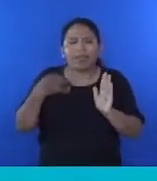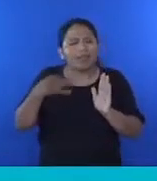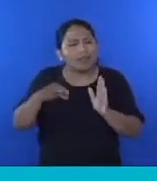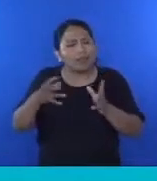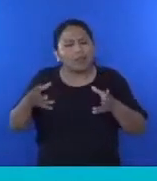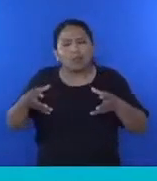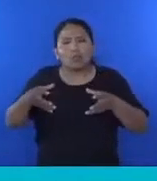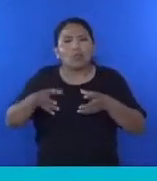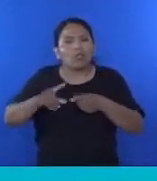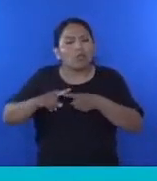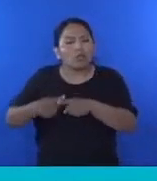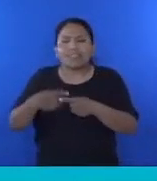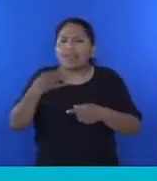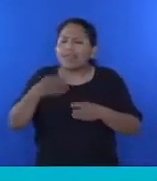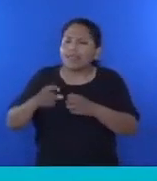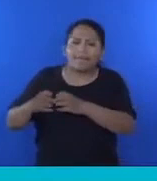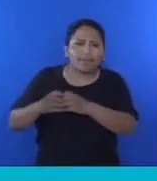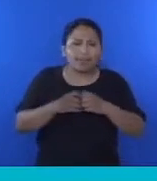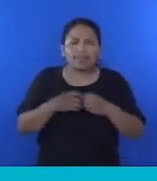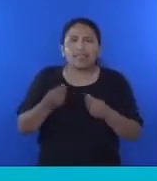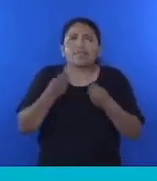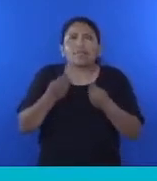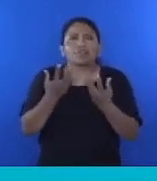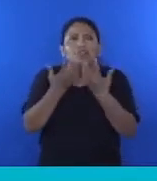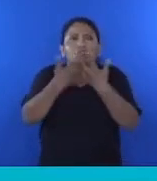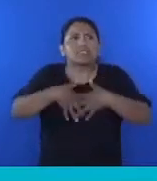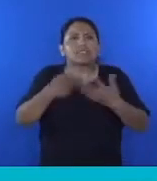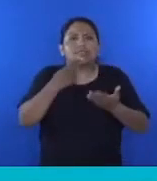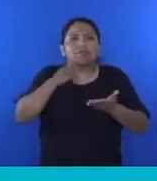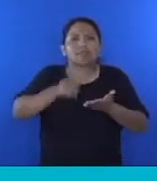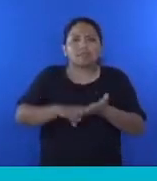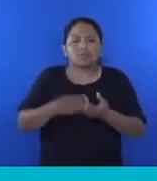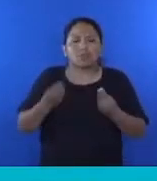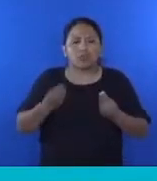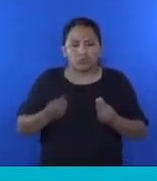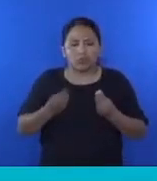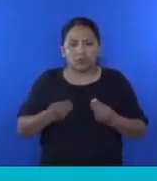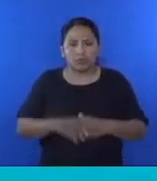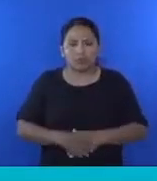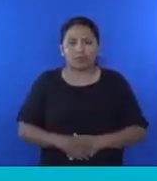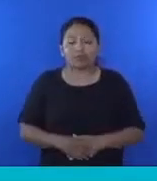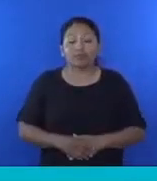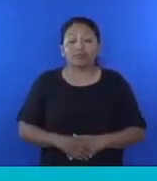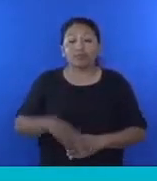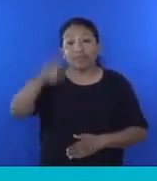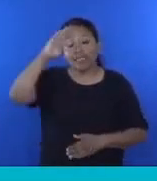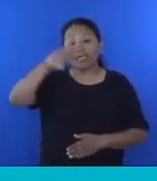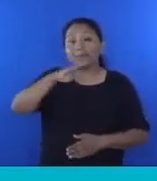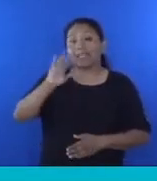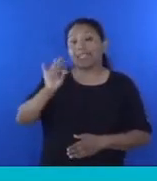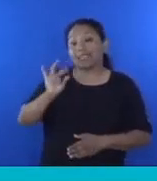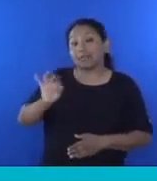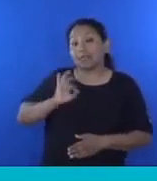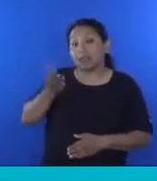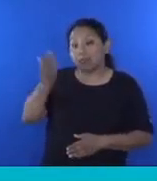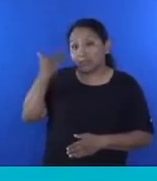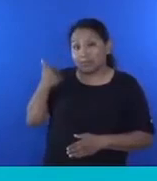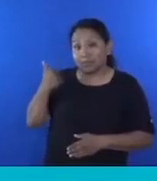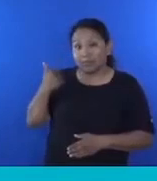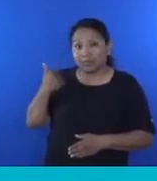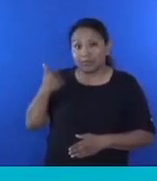que debatir, ¿sí?, qué vamos a hacer con nuestro sistema tributario. En el mes de diciembre del año